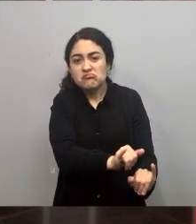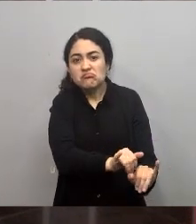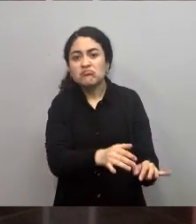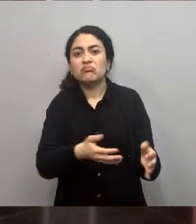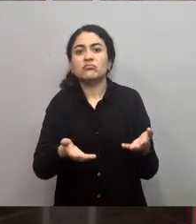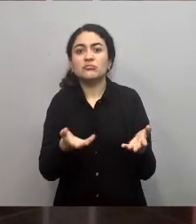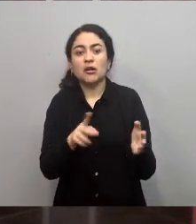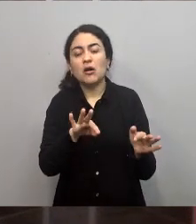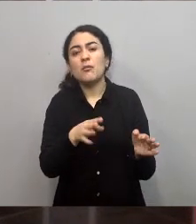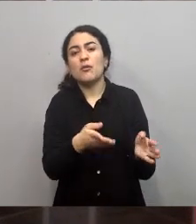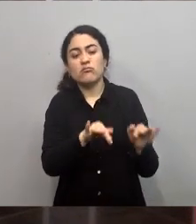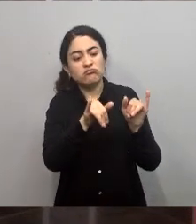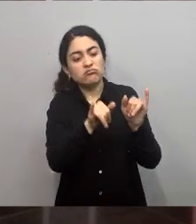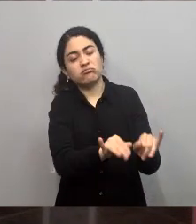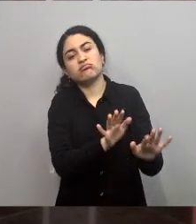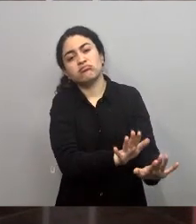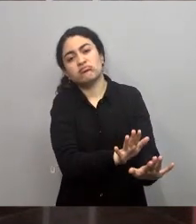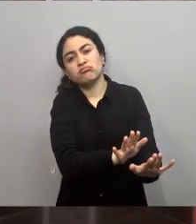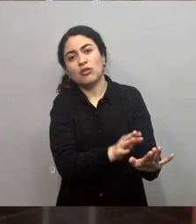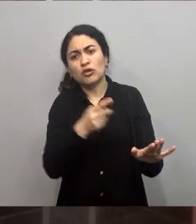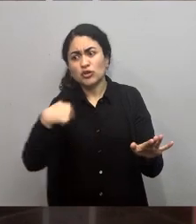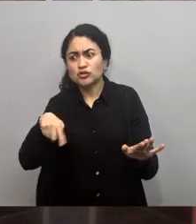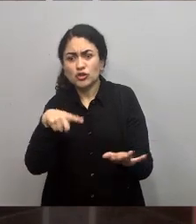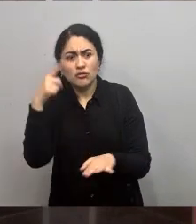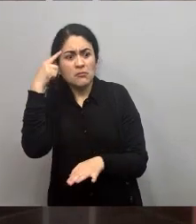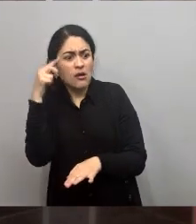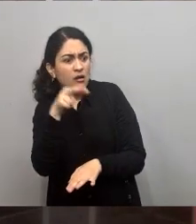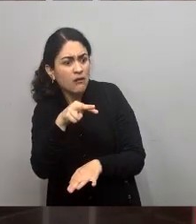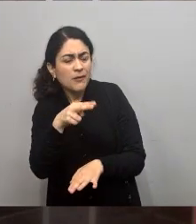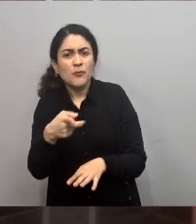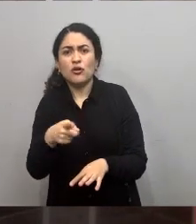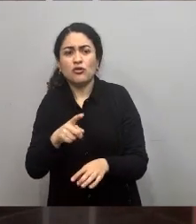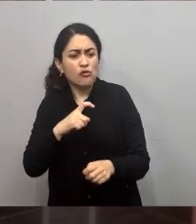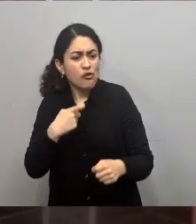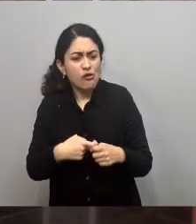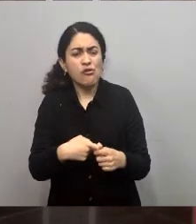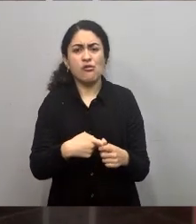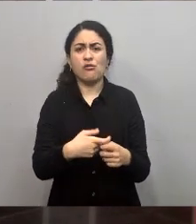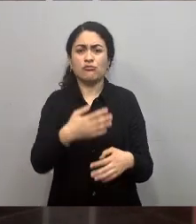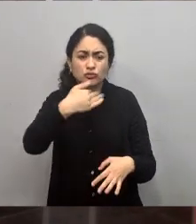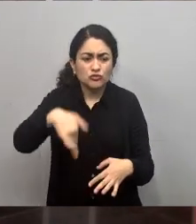está, durmiendo. ¿Qué hicimos nosotros? No, vamos a poner,